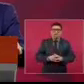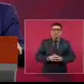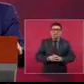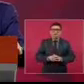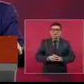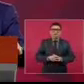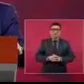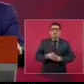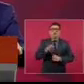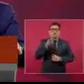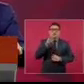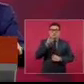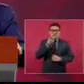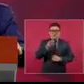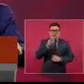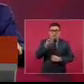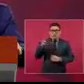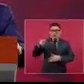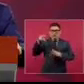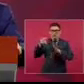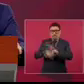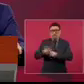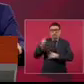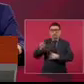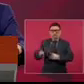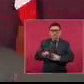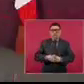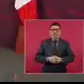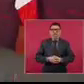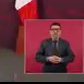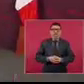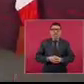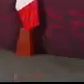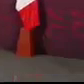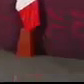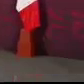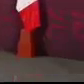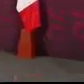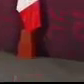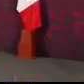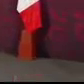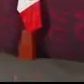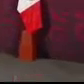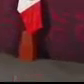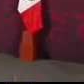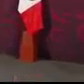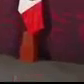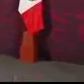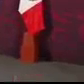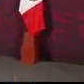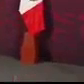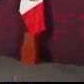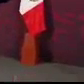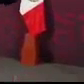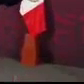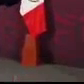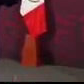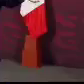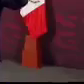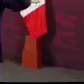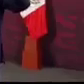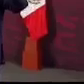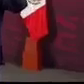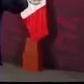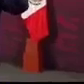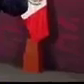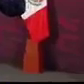Entonces, ese es el fondo. Pero, repito, es bueno para el país. Son dos